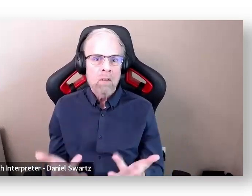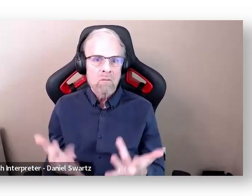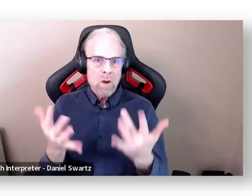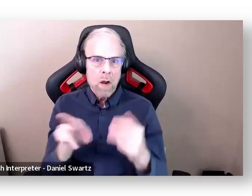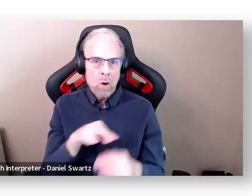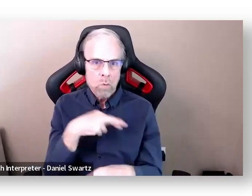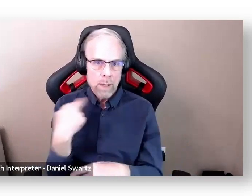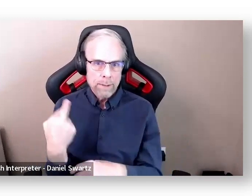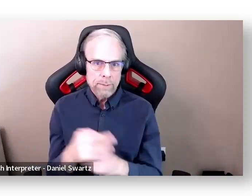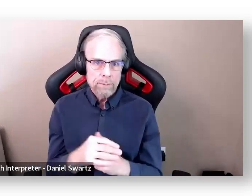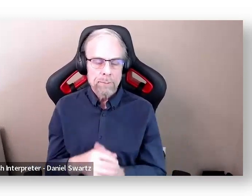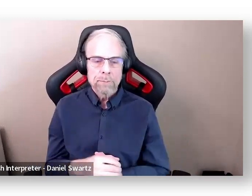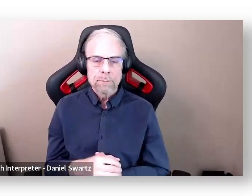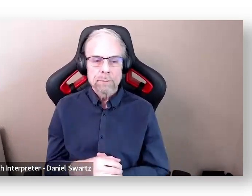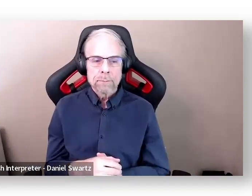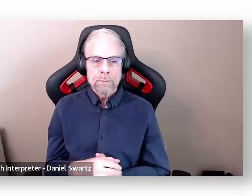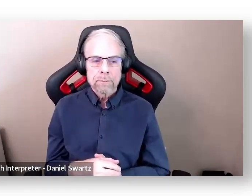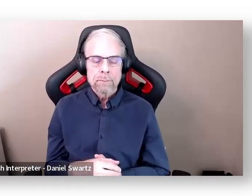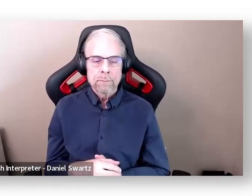incendios forestales.